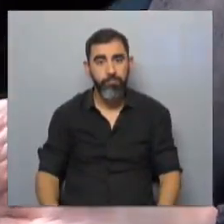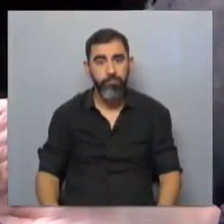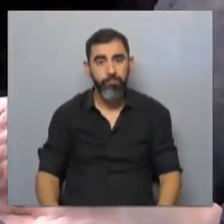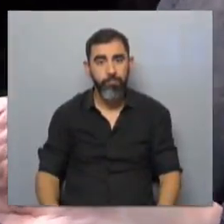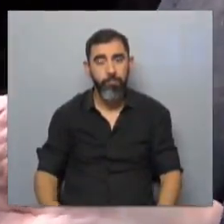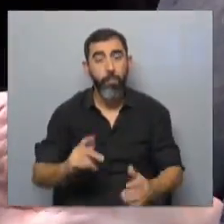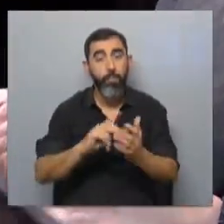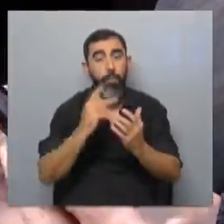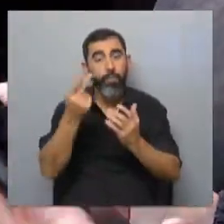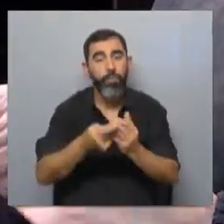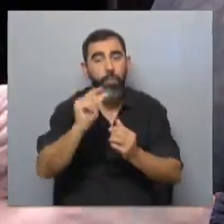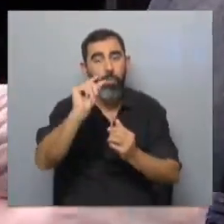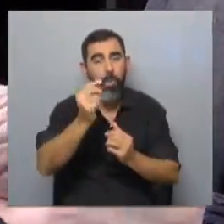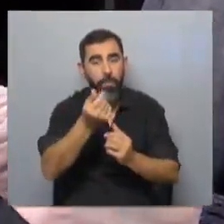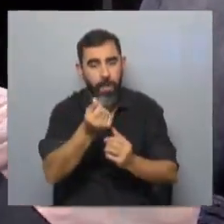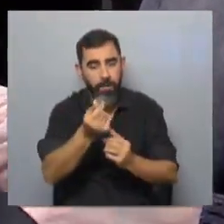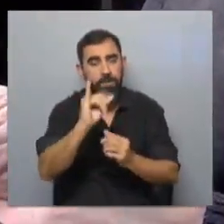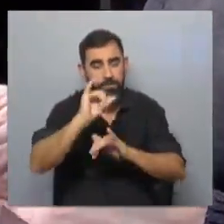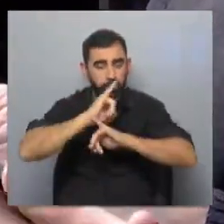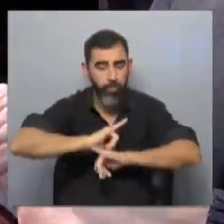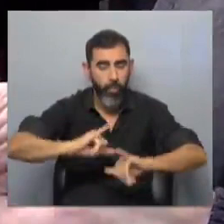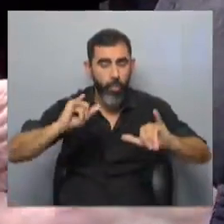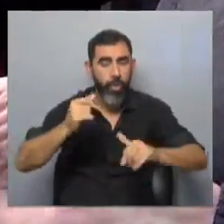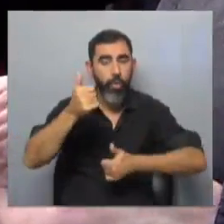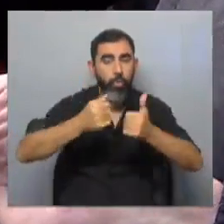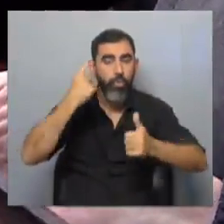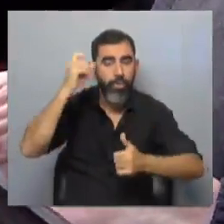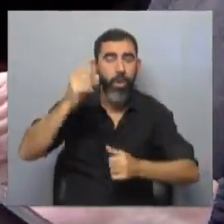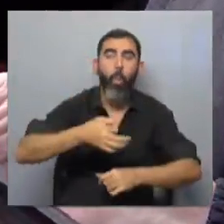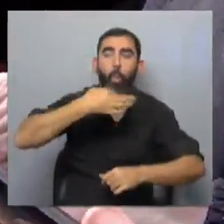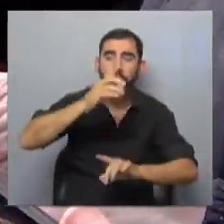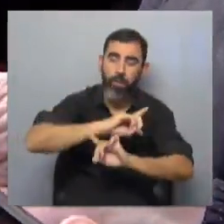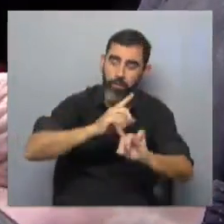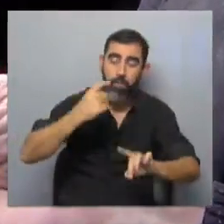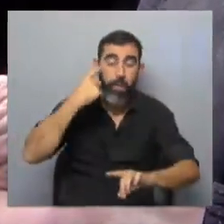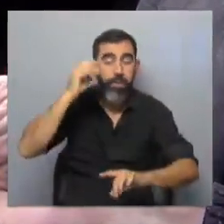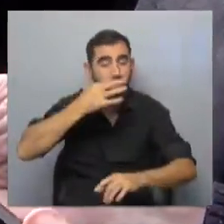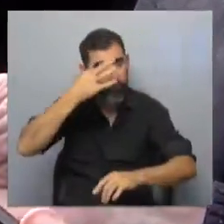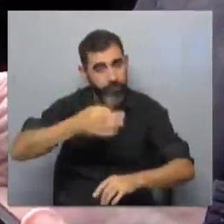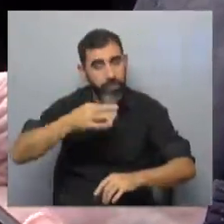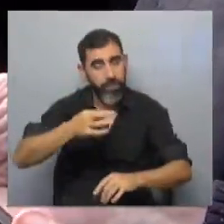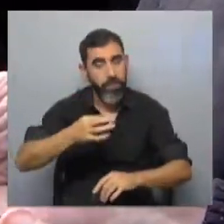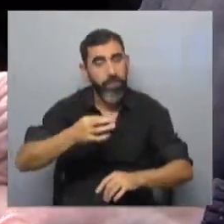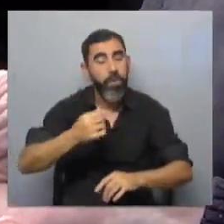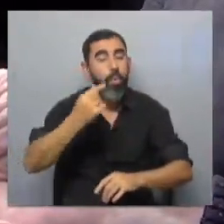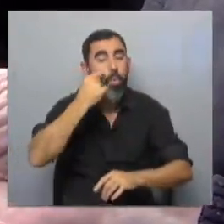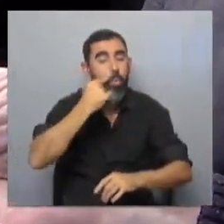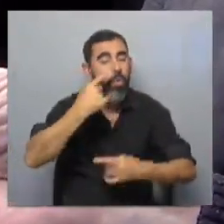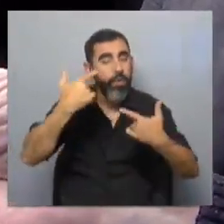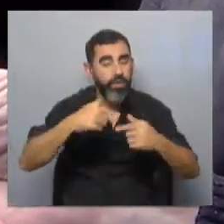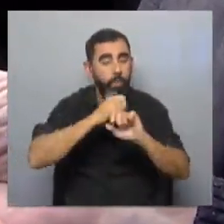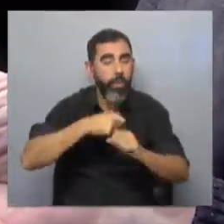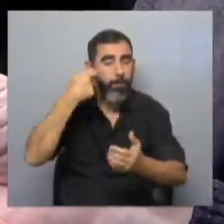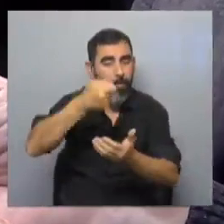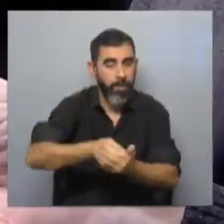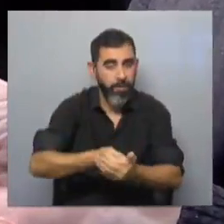en fondos. Vamos a publicarlo con el concurso de ideas. No es cualquier idea, es una que esté dentro de una cifra que la intendencia pueda